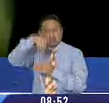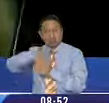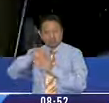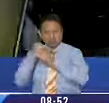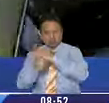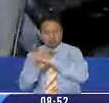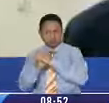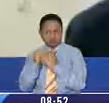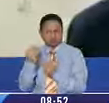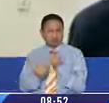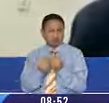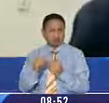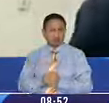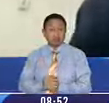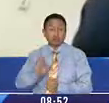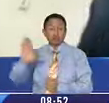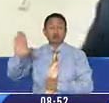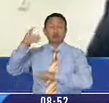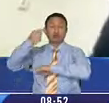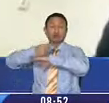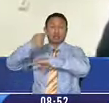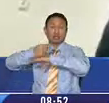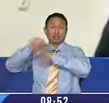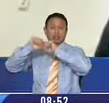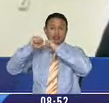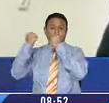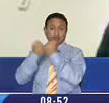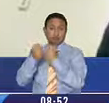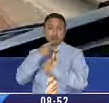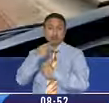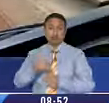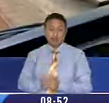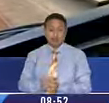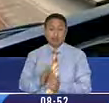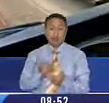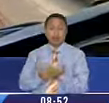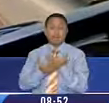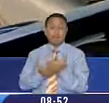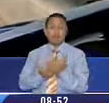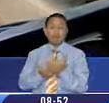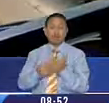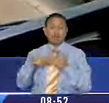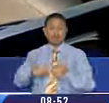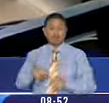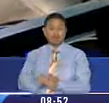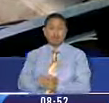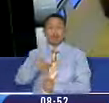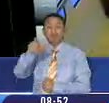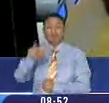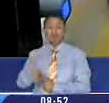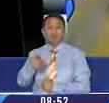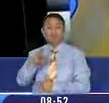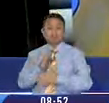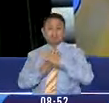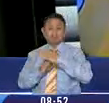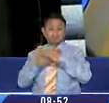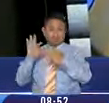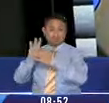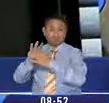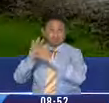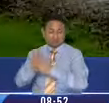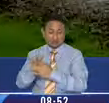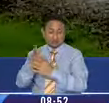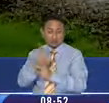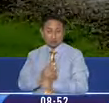las estaciones. El gerente social del Metro de Medellín asegura que este modelo genera una interrelación pacífica entre los usuarios y